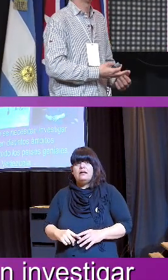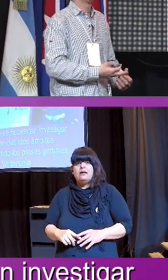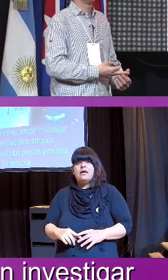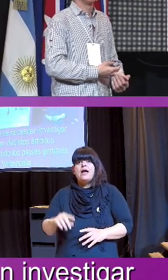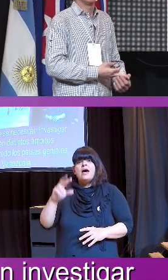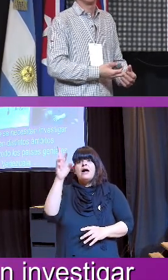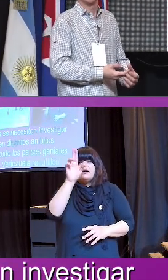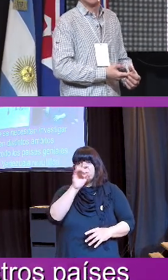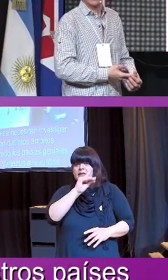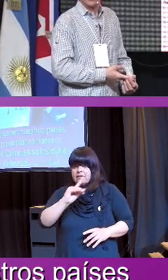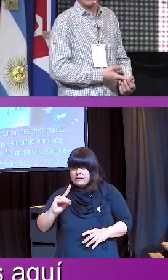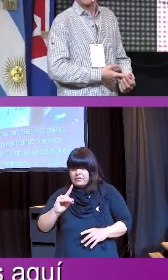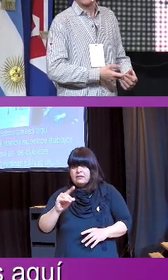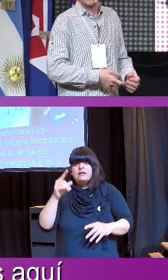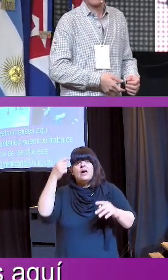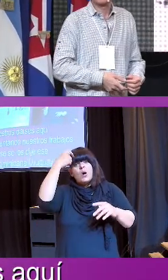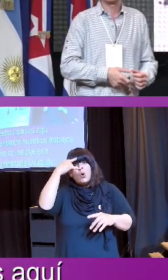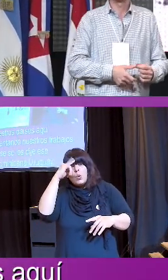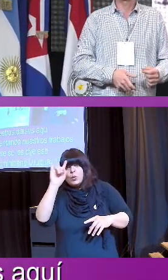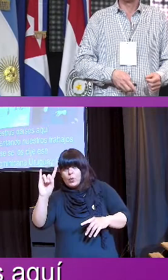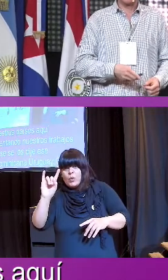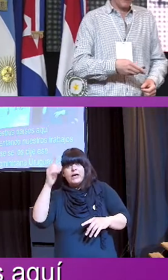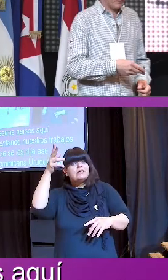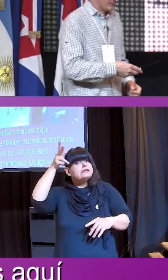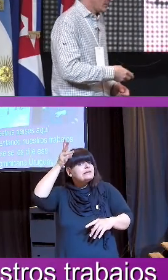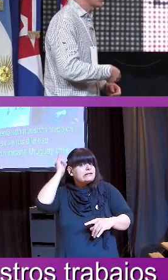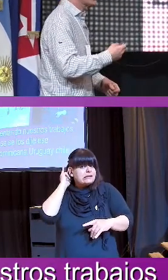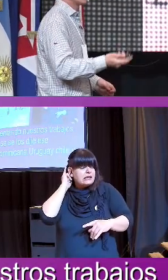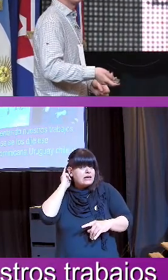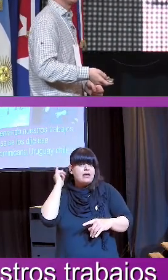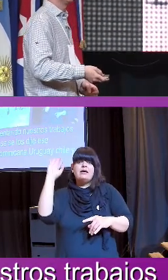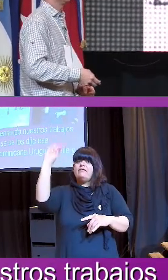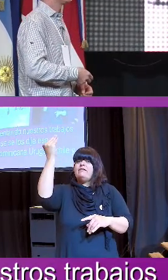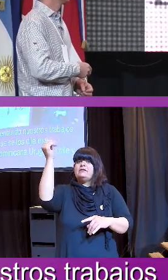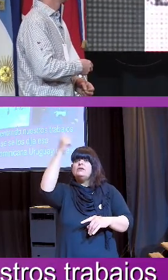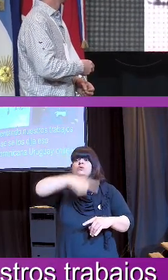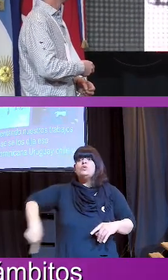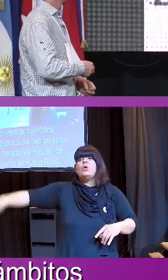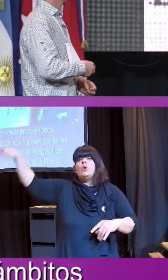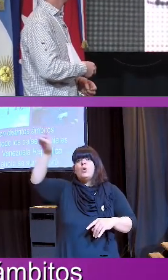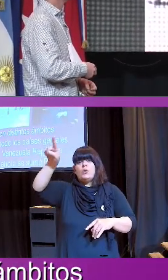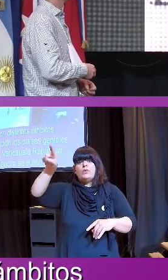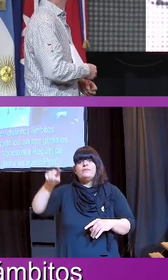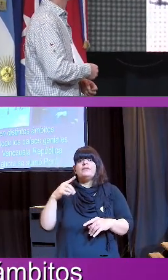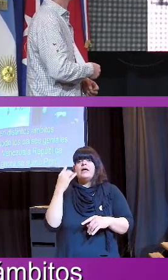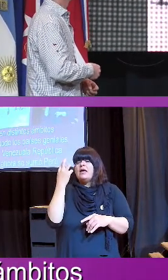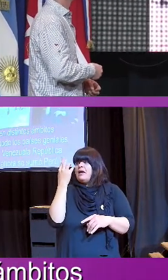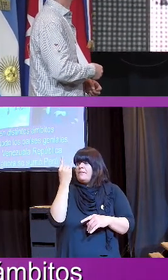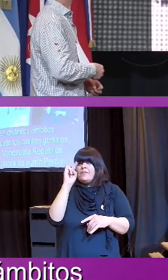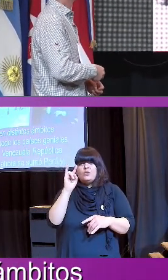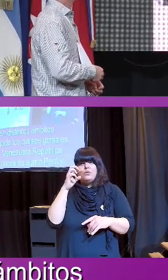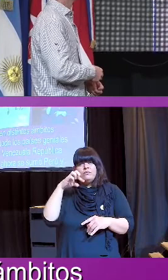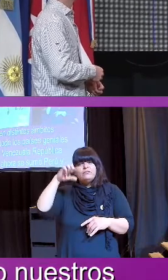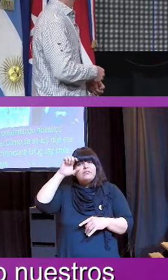República Dominicana, Uruguay, Chile y Brasil. Ahora se sumó Perú y